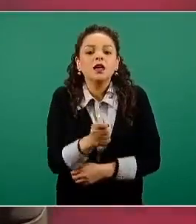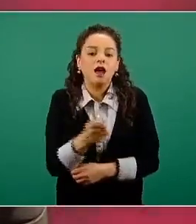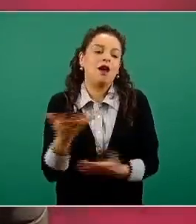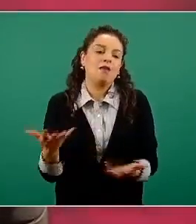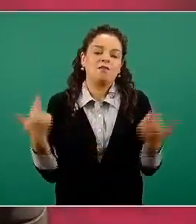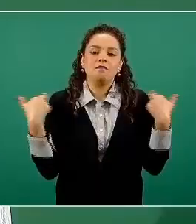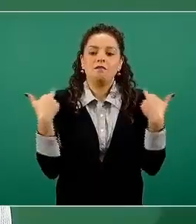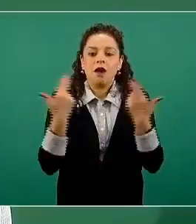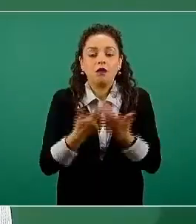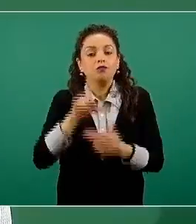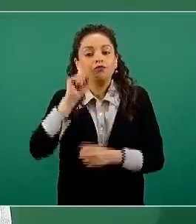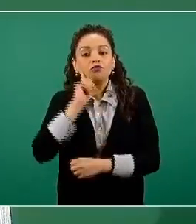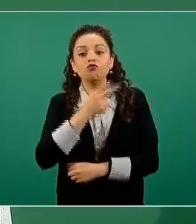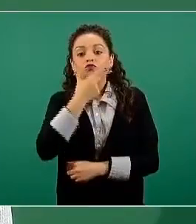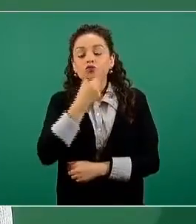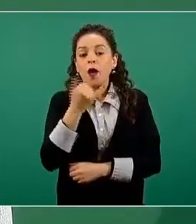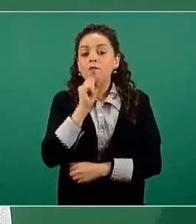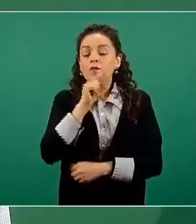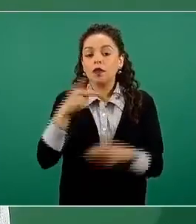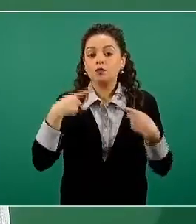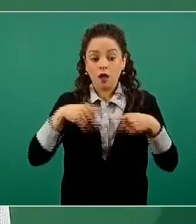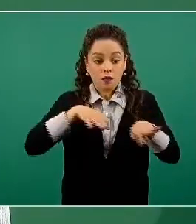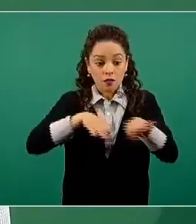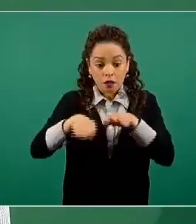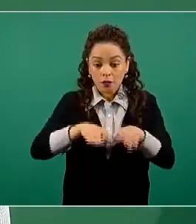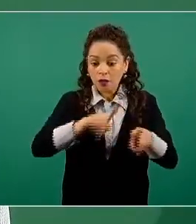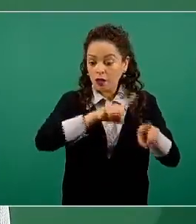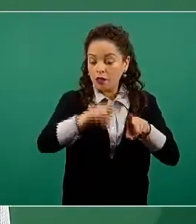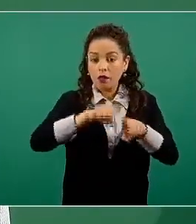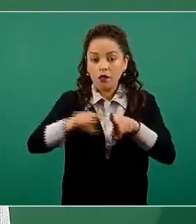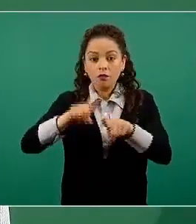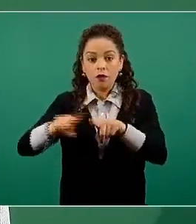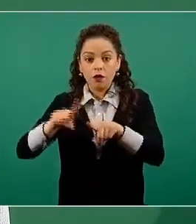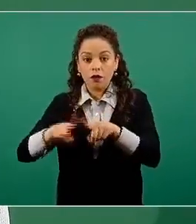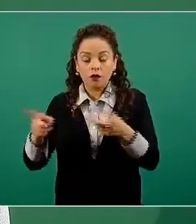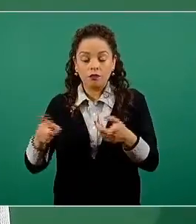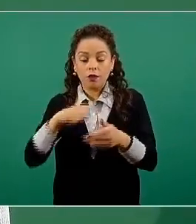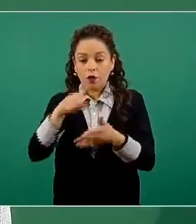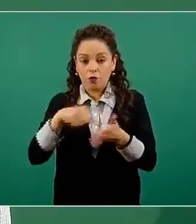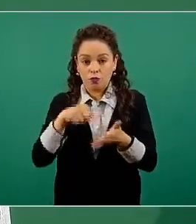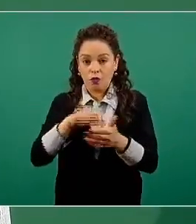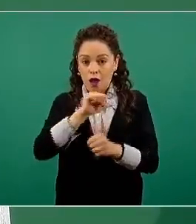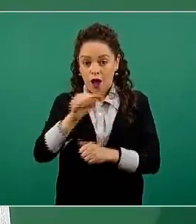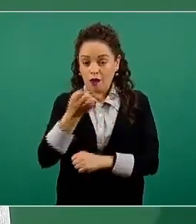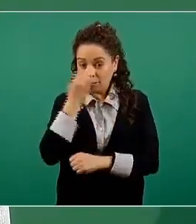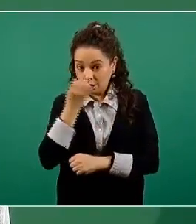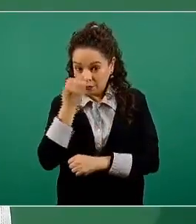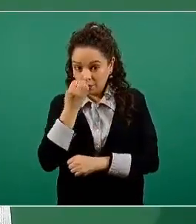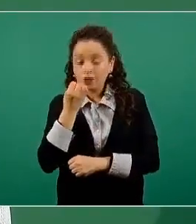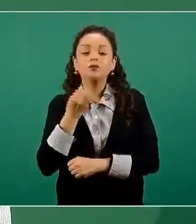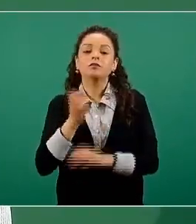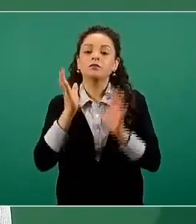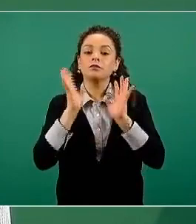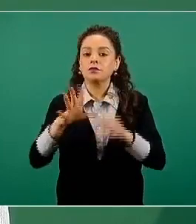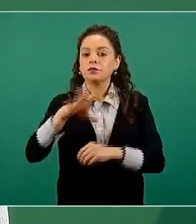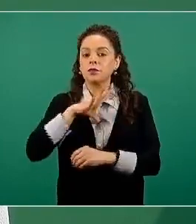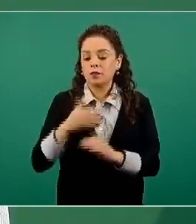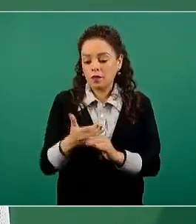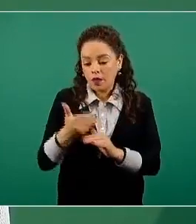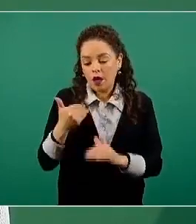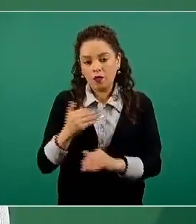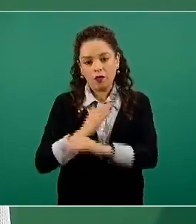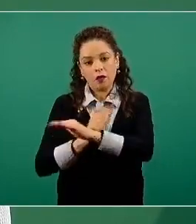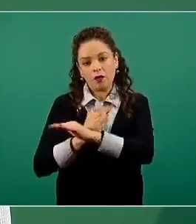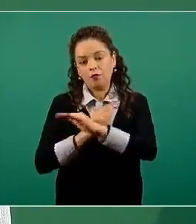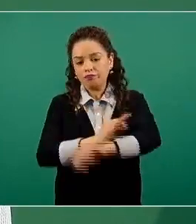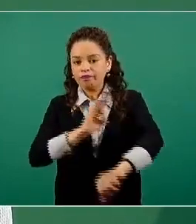así como el personal que labora en las diferentes unidades educativas, pudiera ya estar protegido para así disminuir